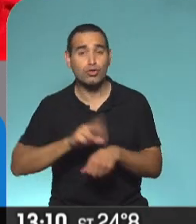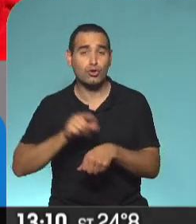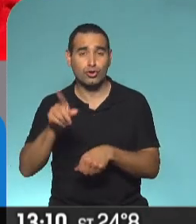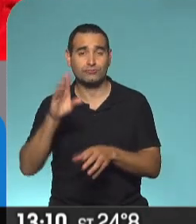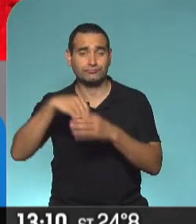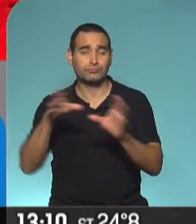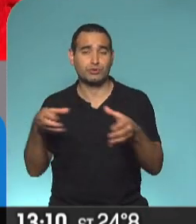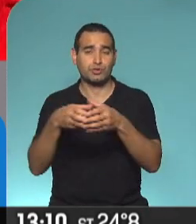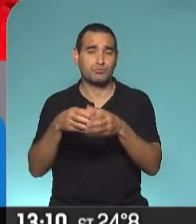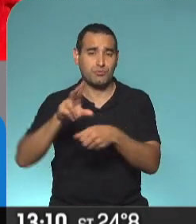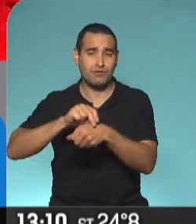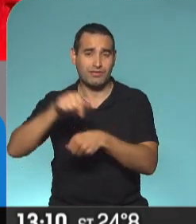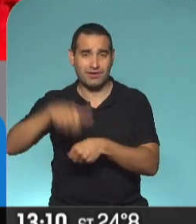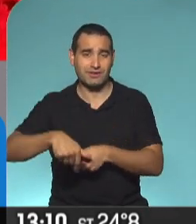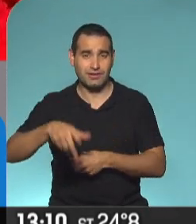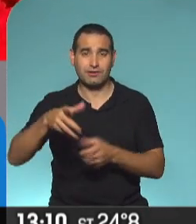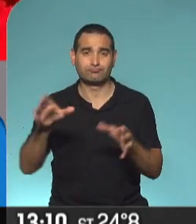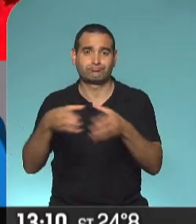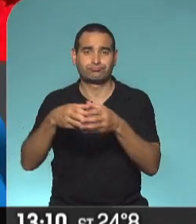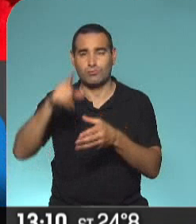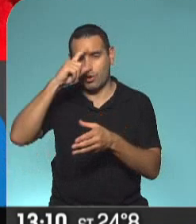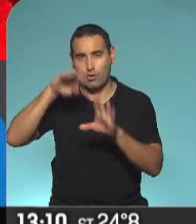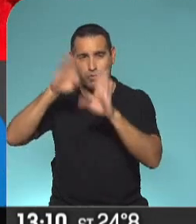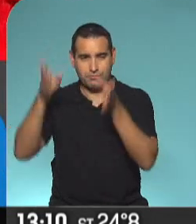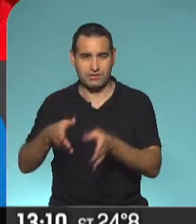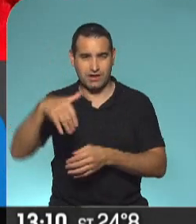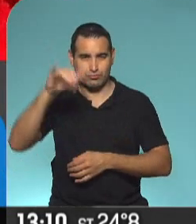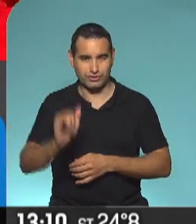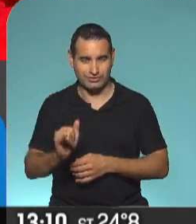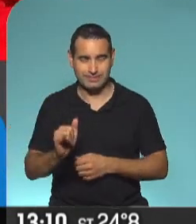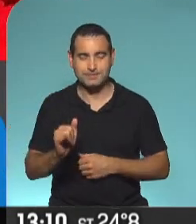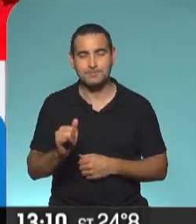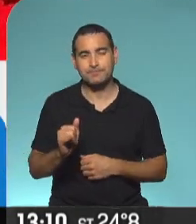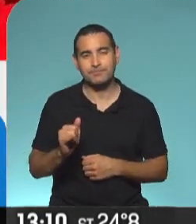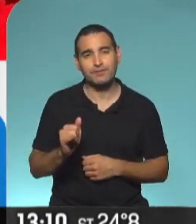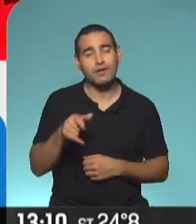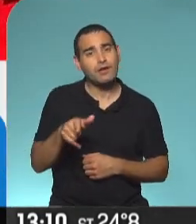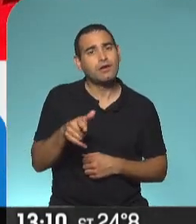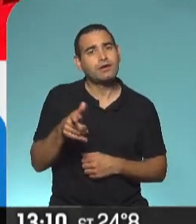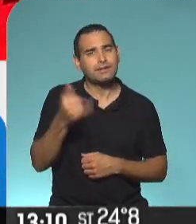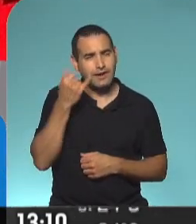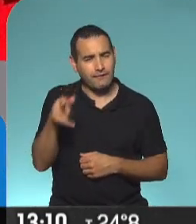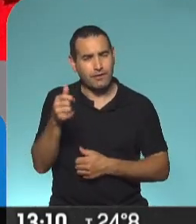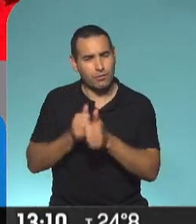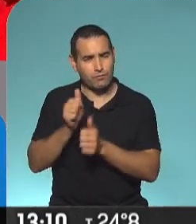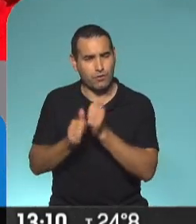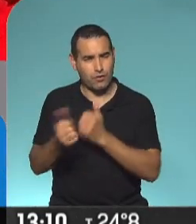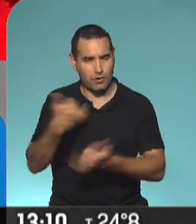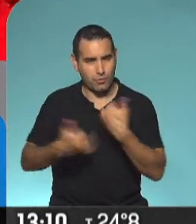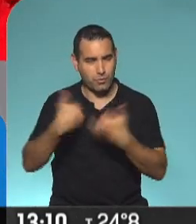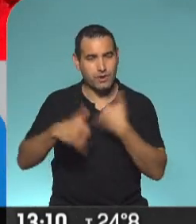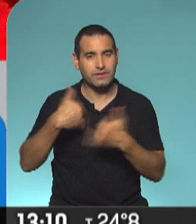del equipo médico, de este prestigioso equipo médico del Hospital Muñiz. Una historia que ya va a contar la doctora para cerrar este